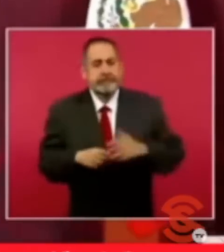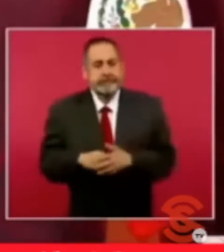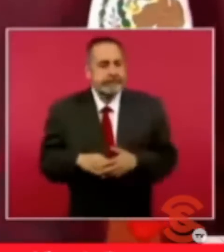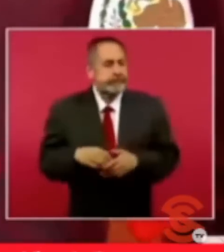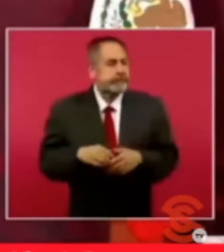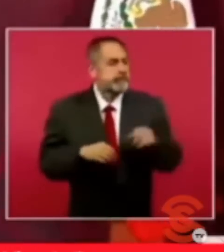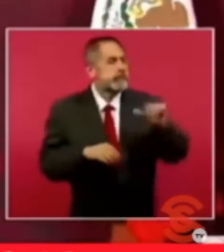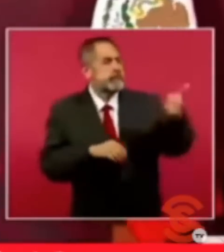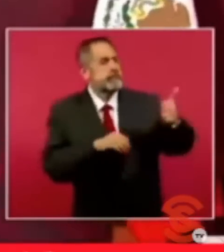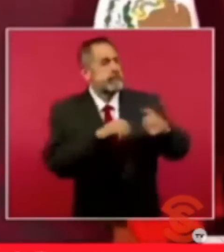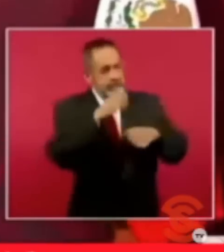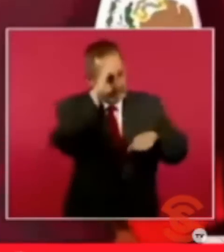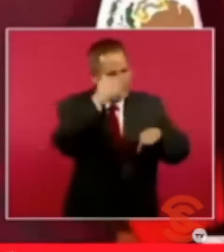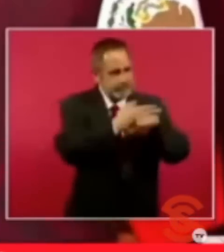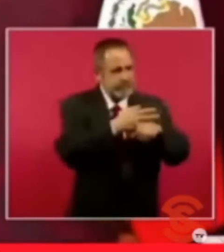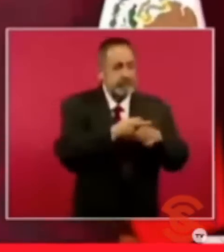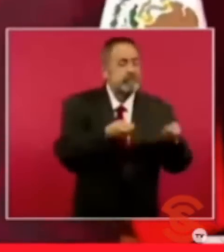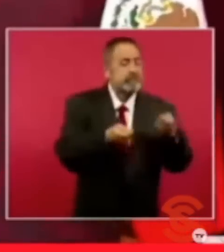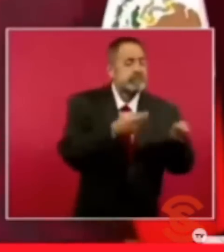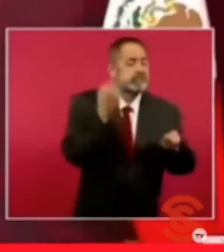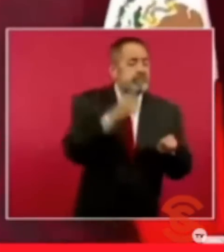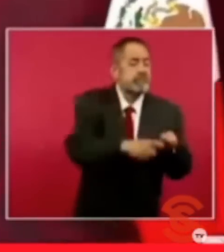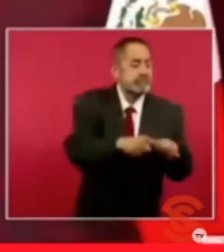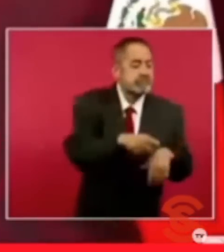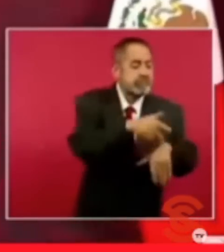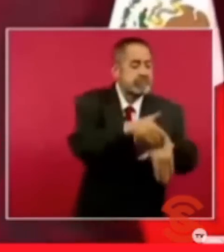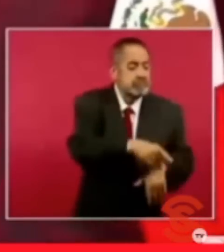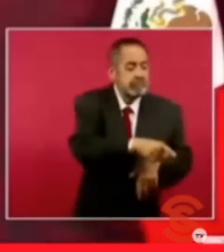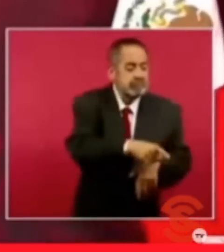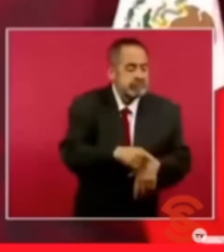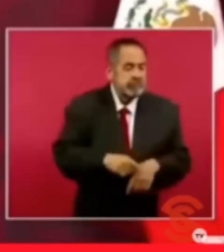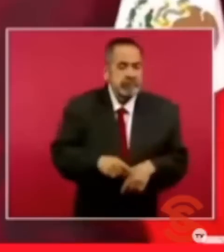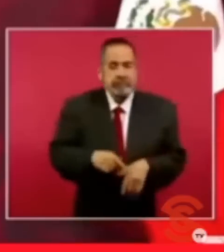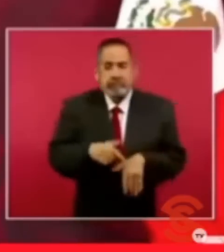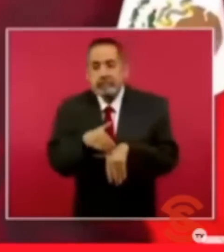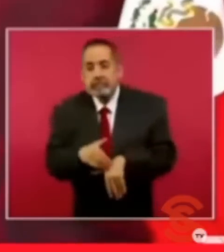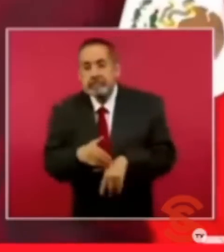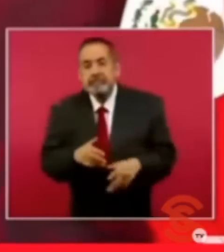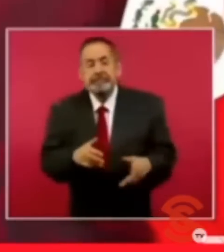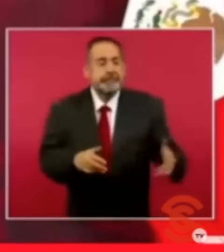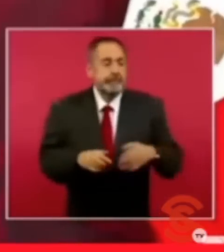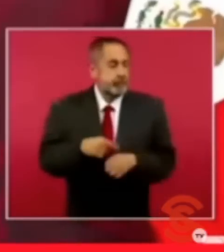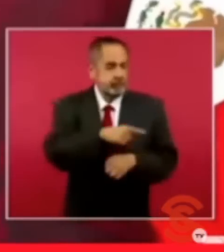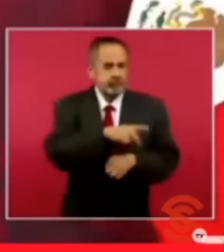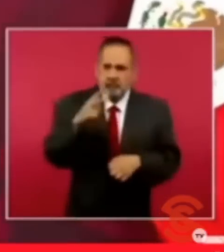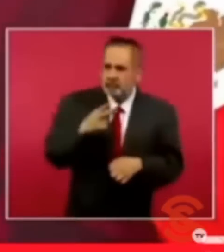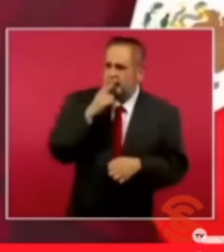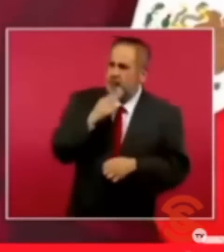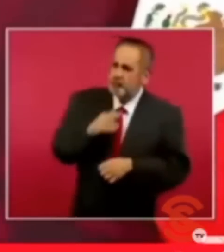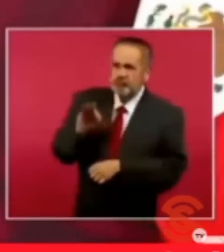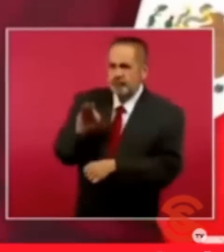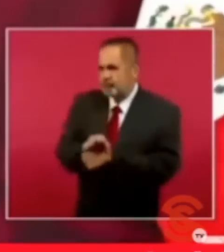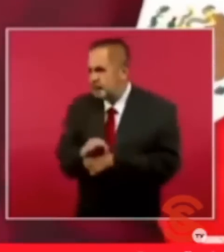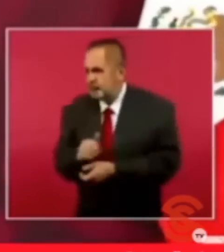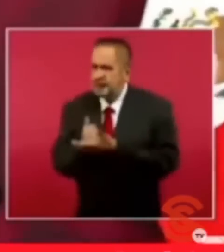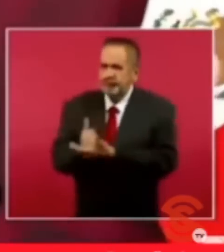de intereses extranjeros, y no se caracterizó precisamente por su nacionalismo